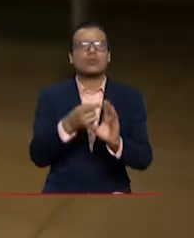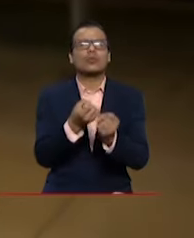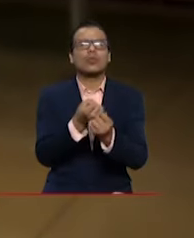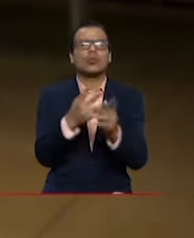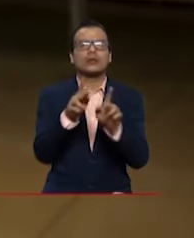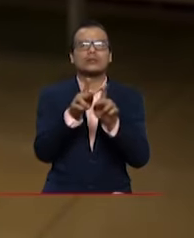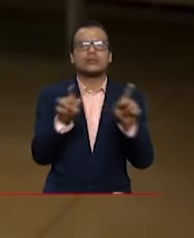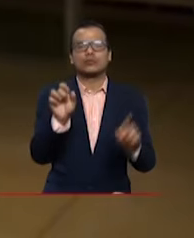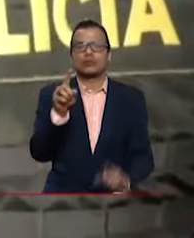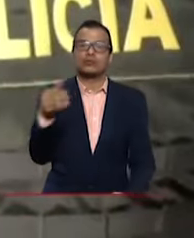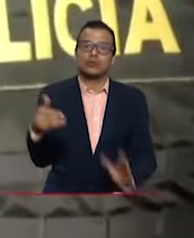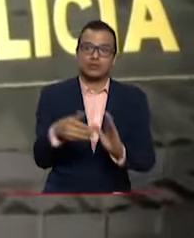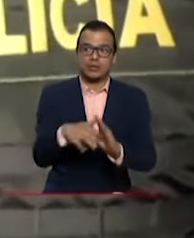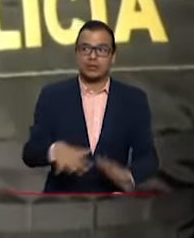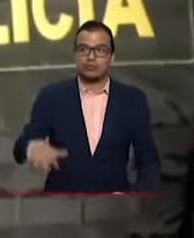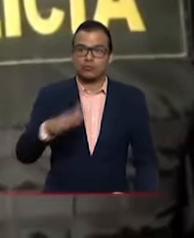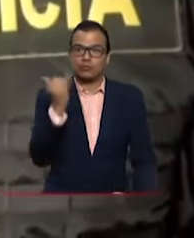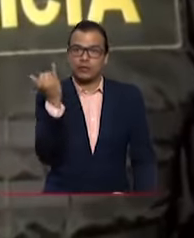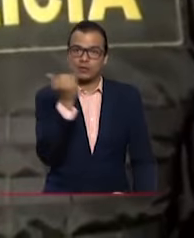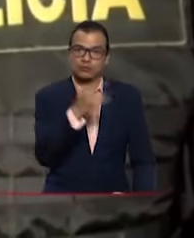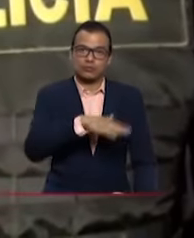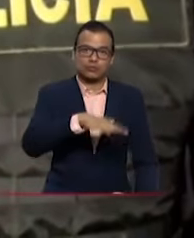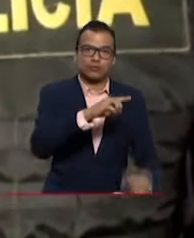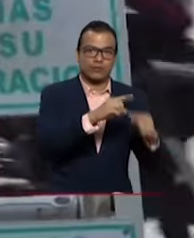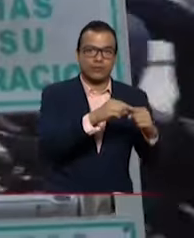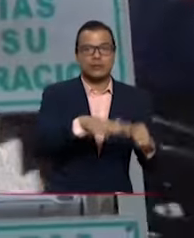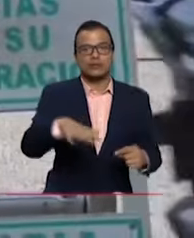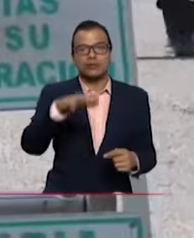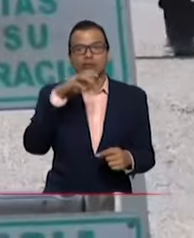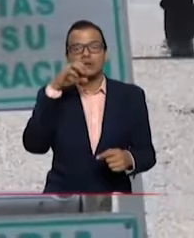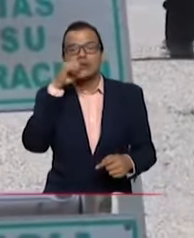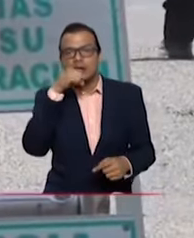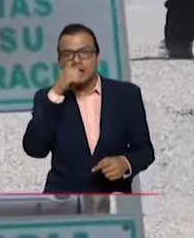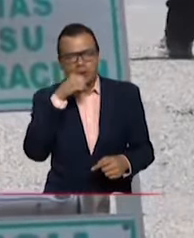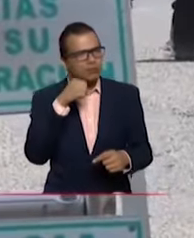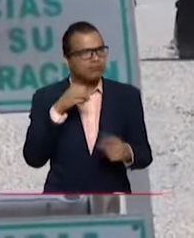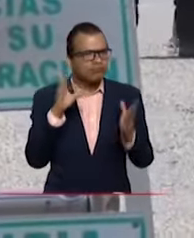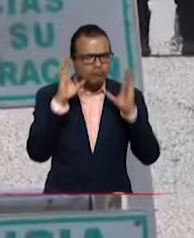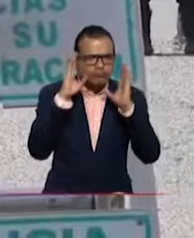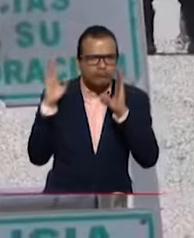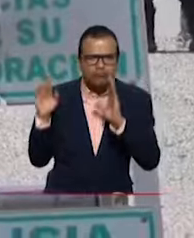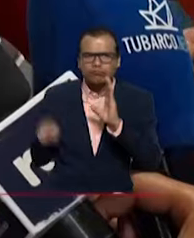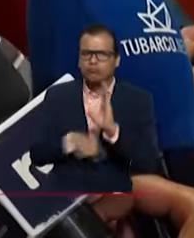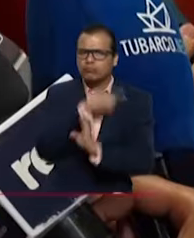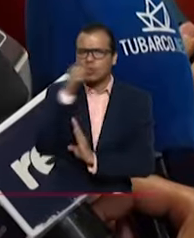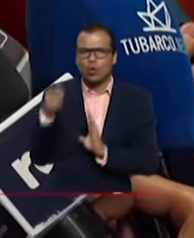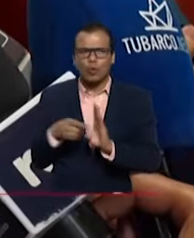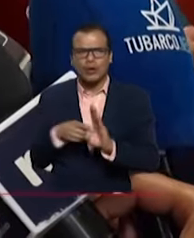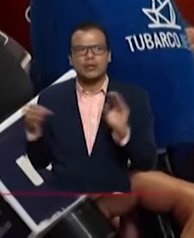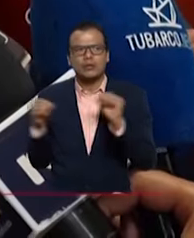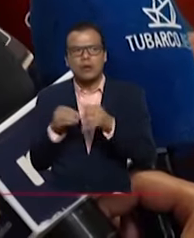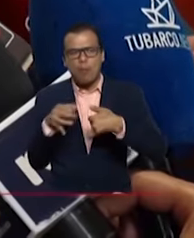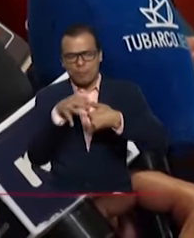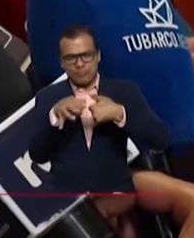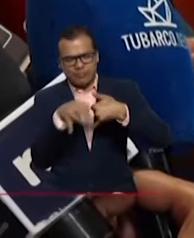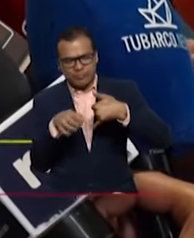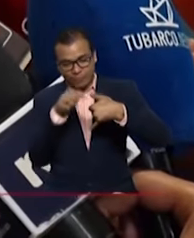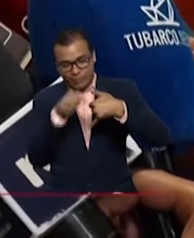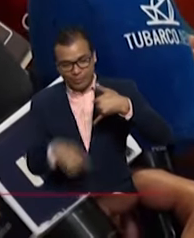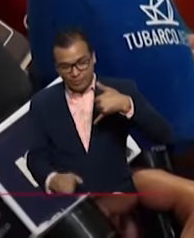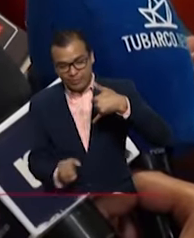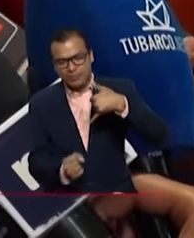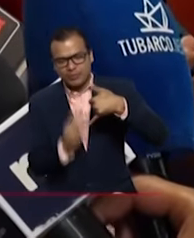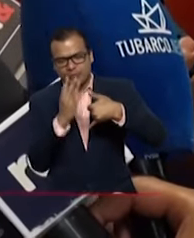naranja, se garantizará la seguridad de destinos de turismo de naturaleza, por ejemplo, en la costa pacífica. Garantías de seguridad en los